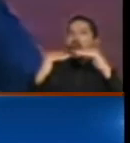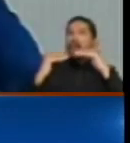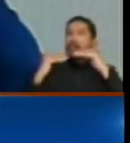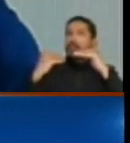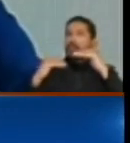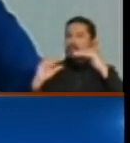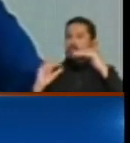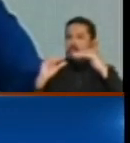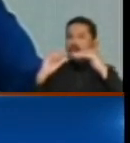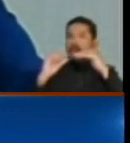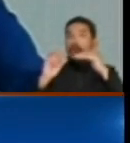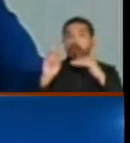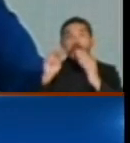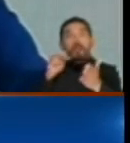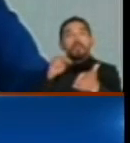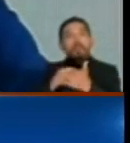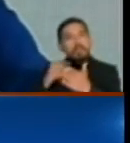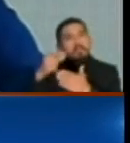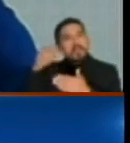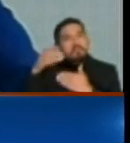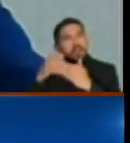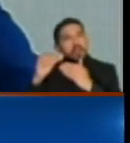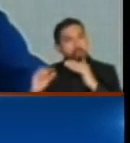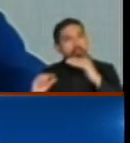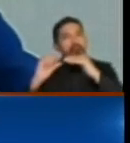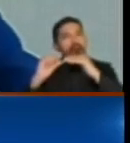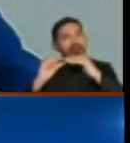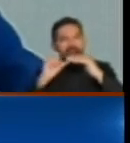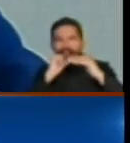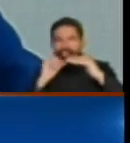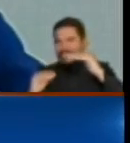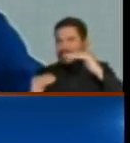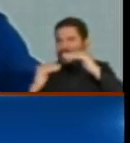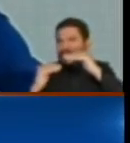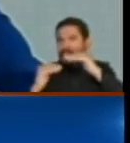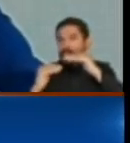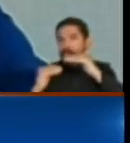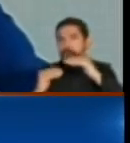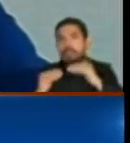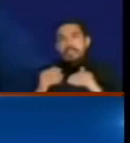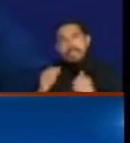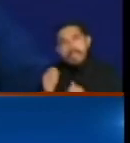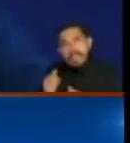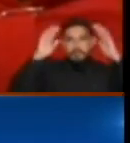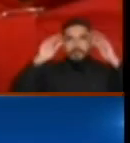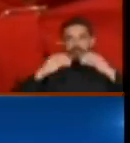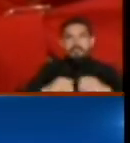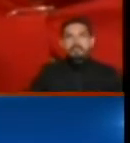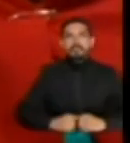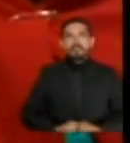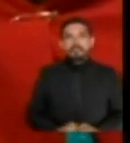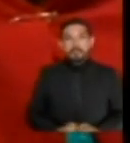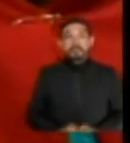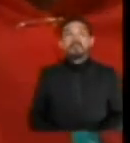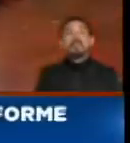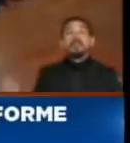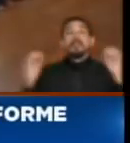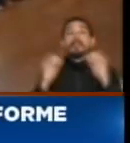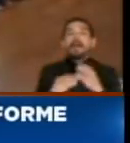menos de 2.000 millones de dólares. Son casi 6.000 millones menos. Y se han